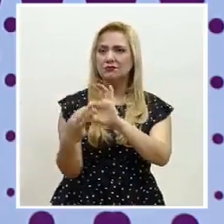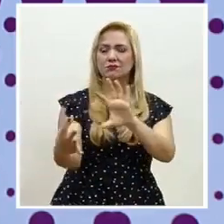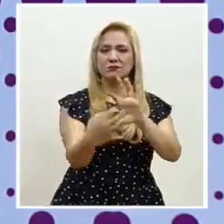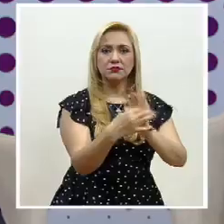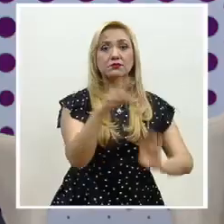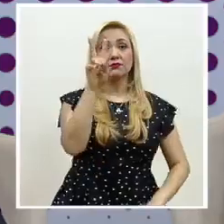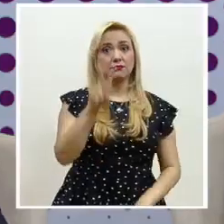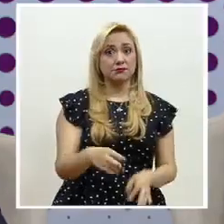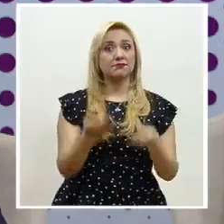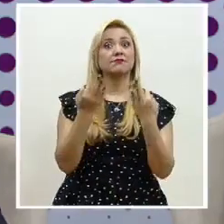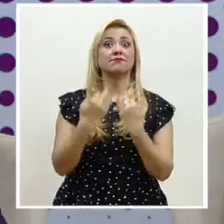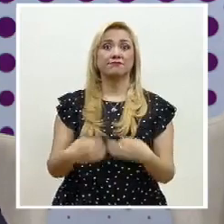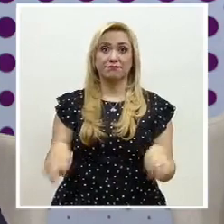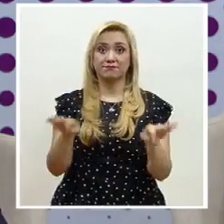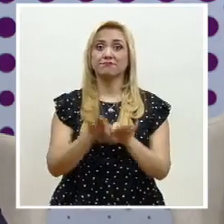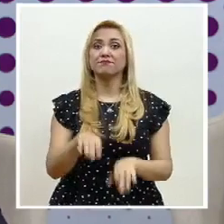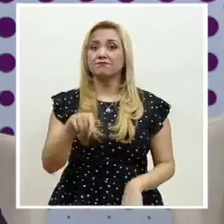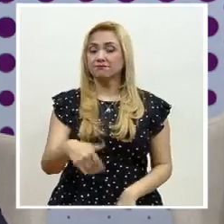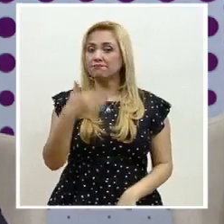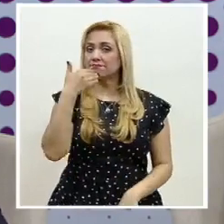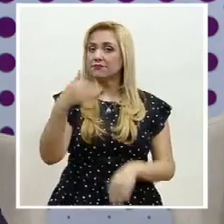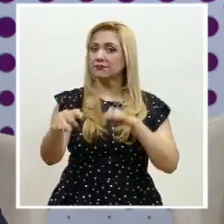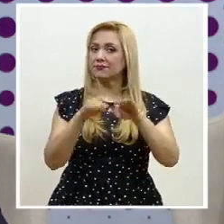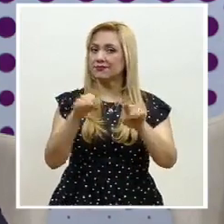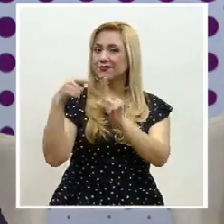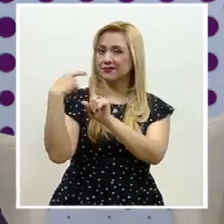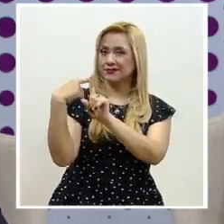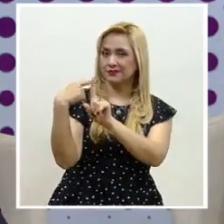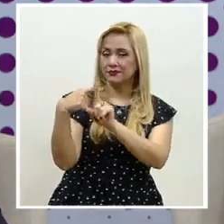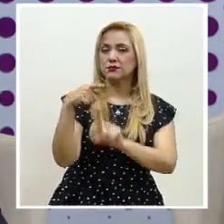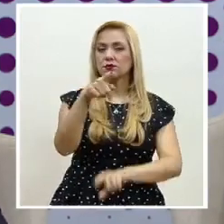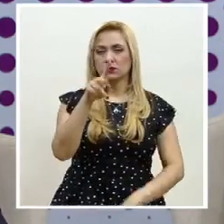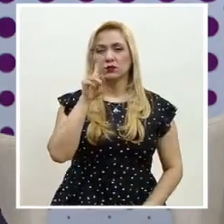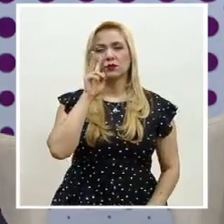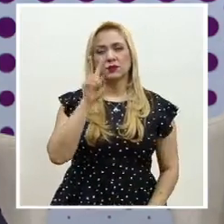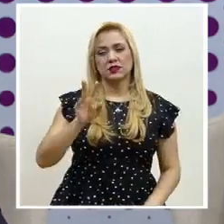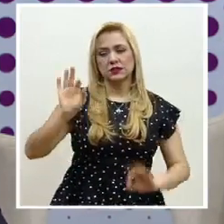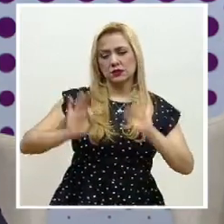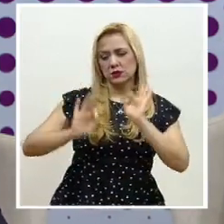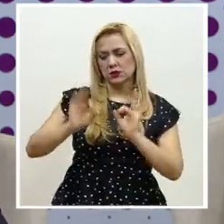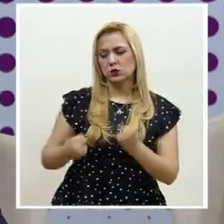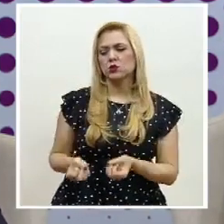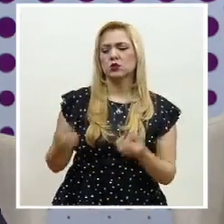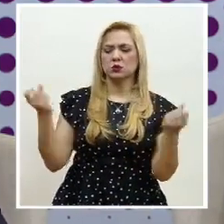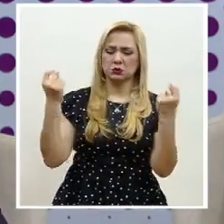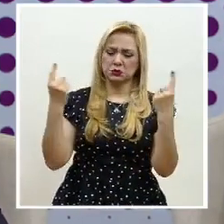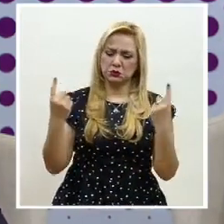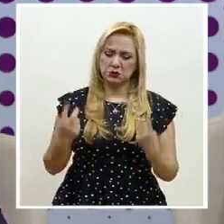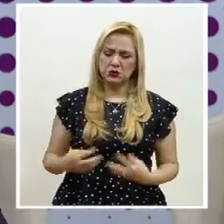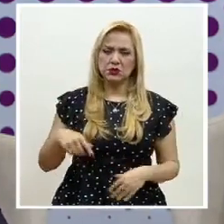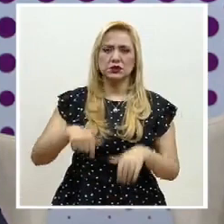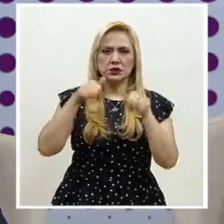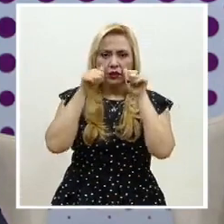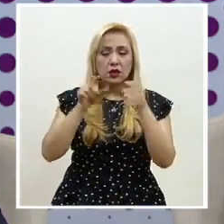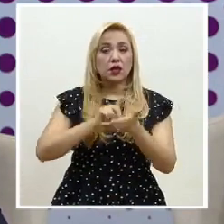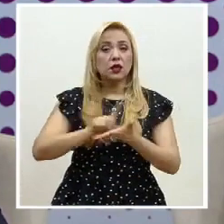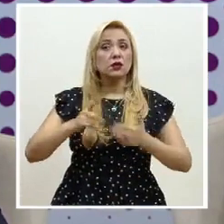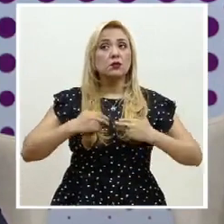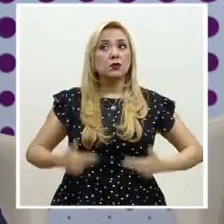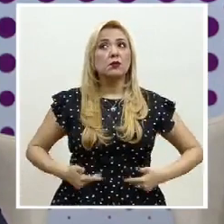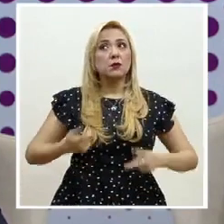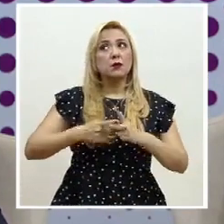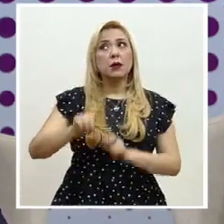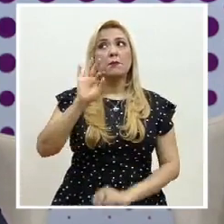creo, digamos, resaltar la buena práctica porque si uno se fija en las estadísticas de la Suprema Corte, la Agenda de Derechos Humanos empezó, creo,